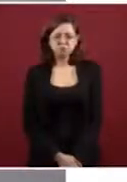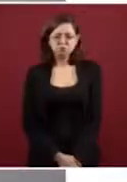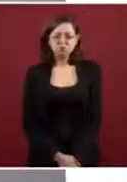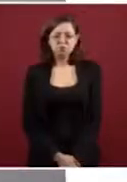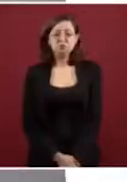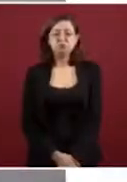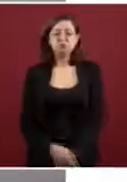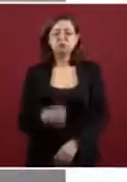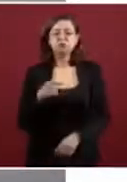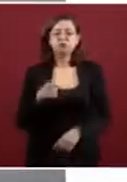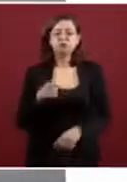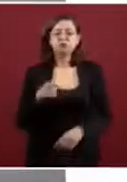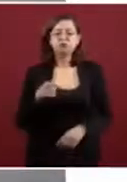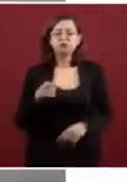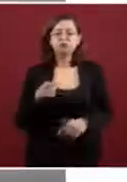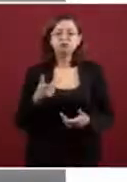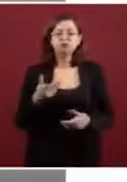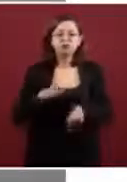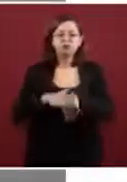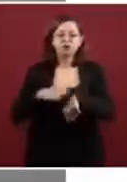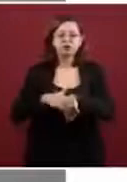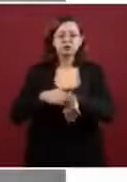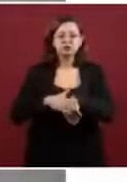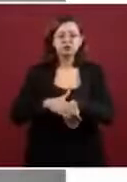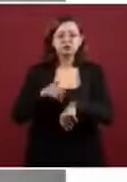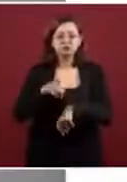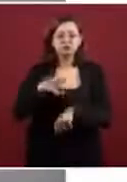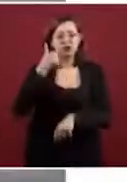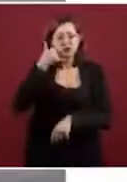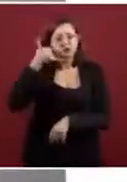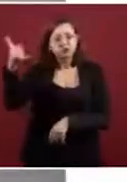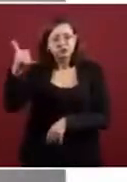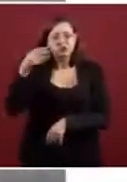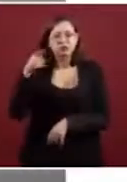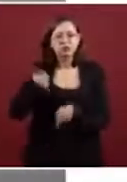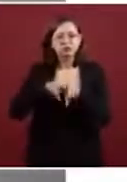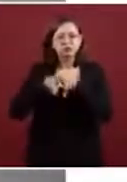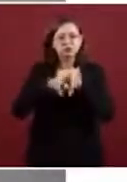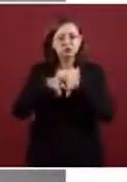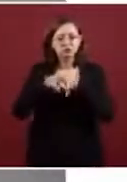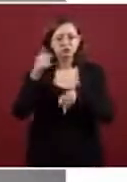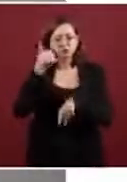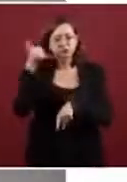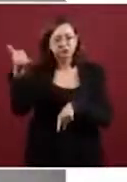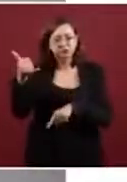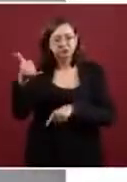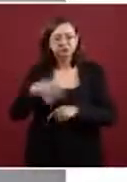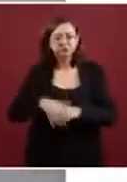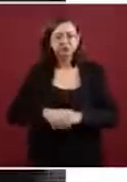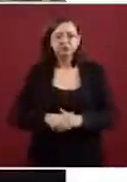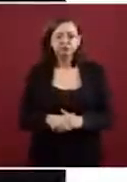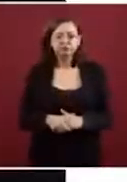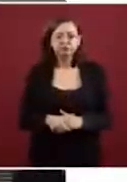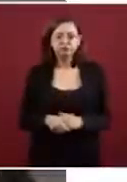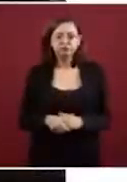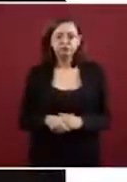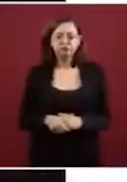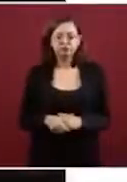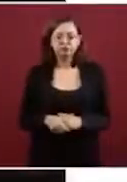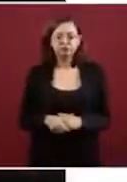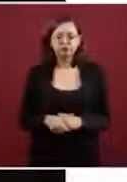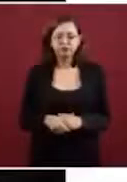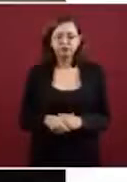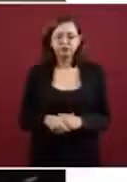Ahí es donde está haciendo la llamada. ¿Cuánto tienes gente adentro? No tengo. Son mis hijas, ¿verdad? Paren, diles que paren todo. Ya. Ya estuvo. Un poquito